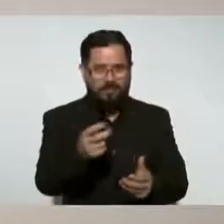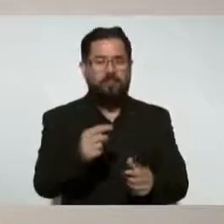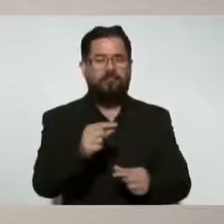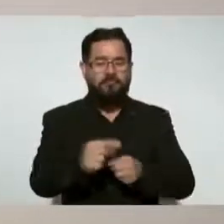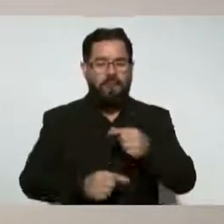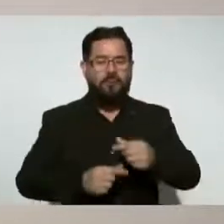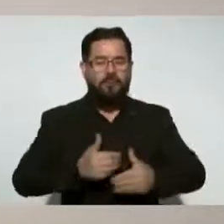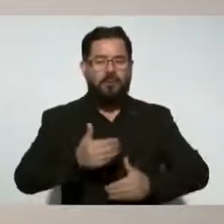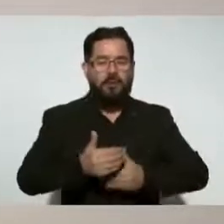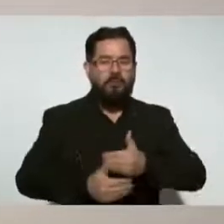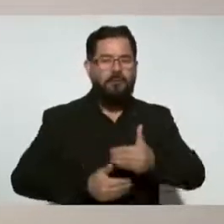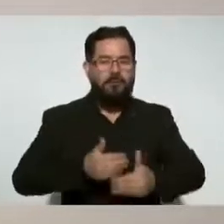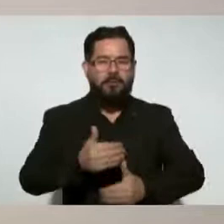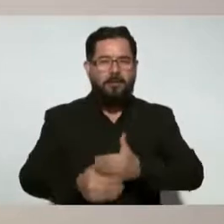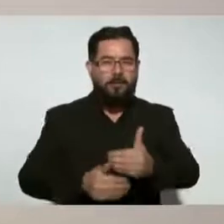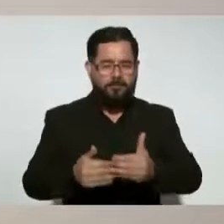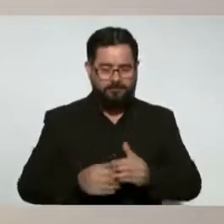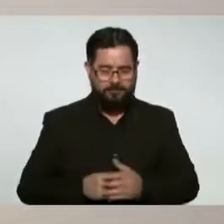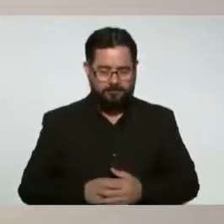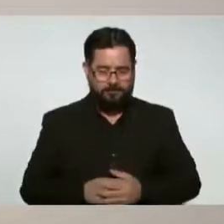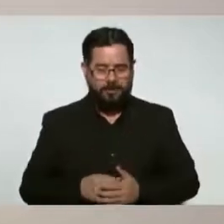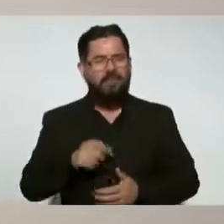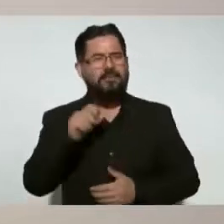Tenemos también que